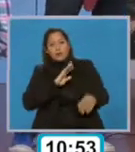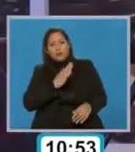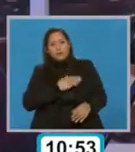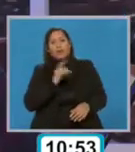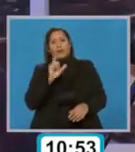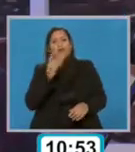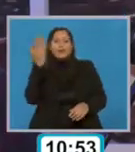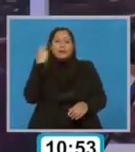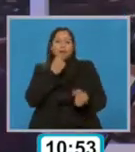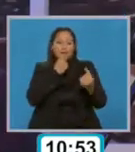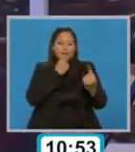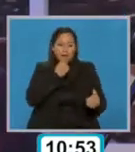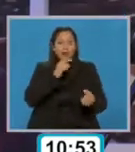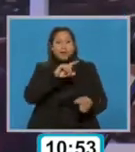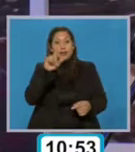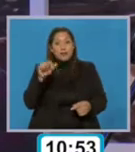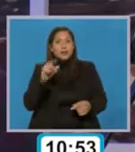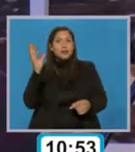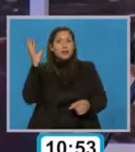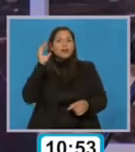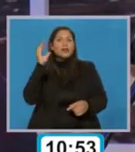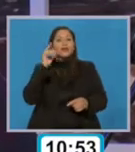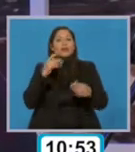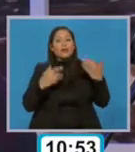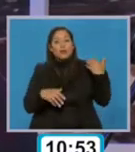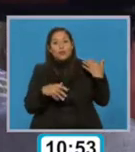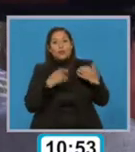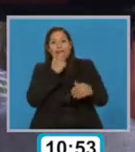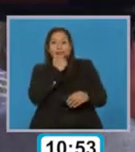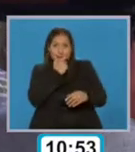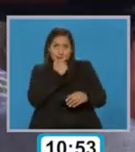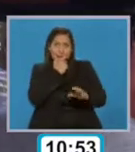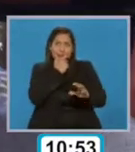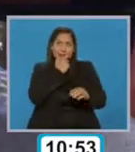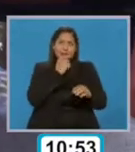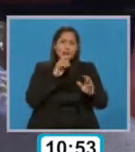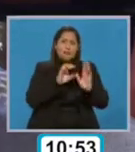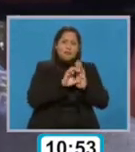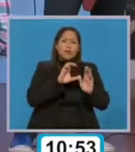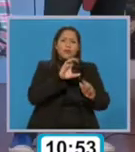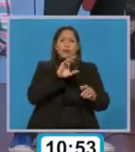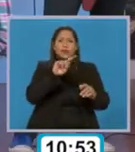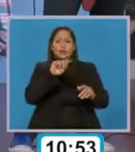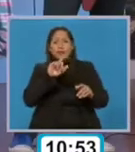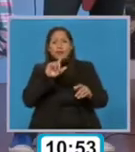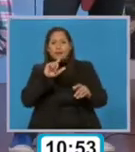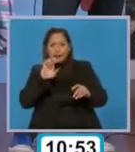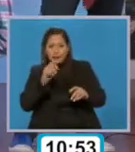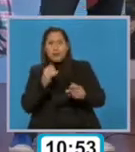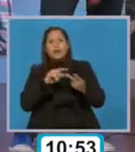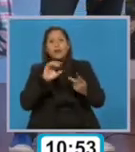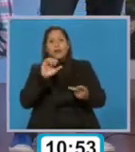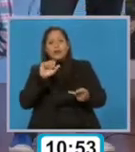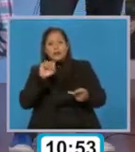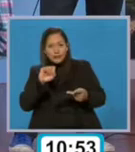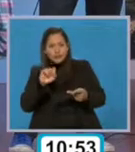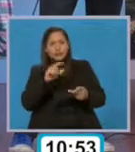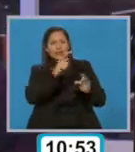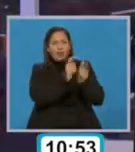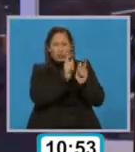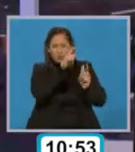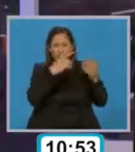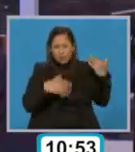chico, después empecé a escuchar mucho rock inglés, Ok. como Coldplay, Oasis, todos